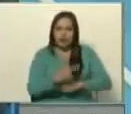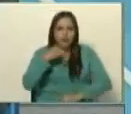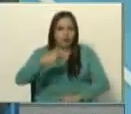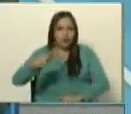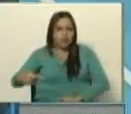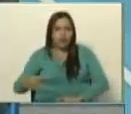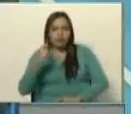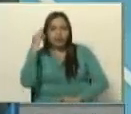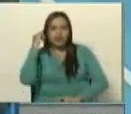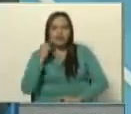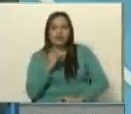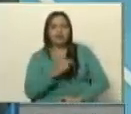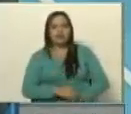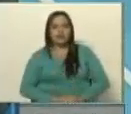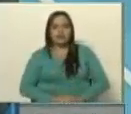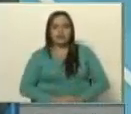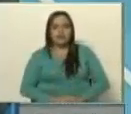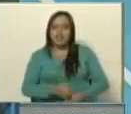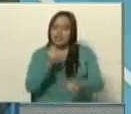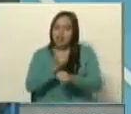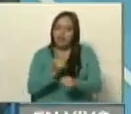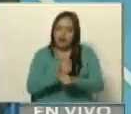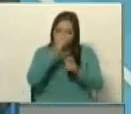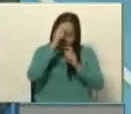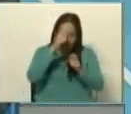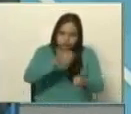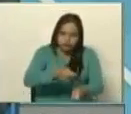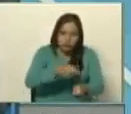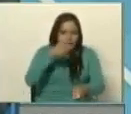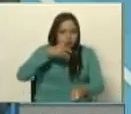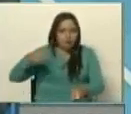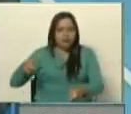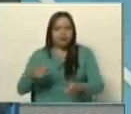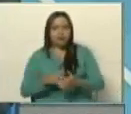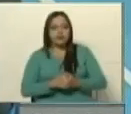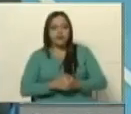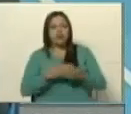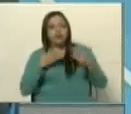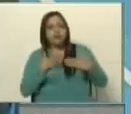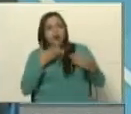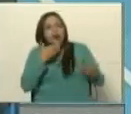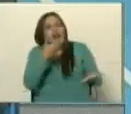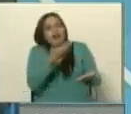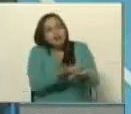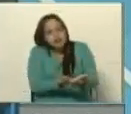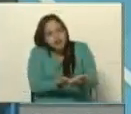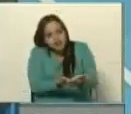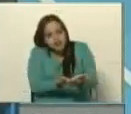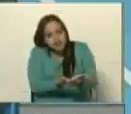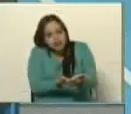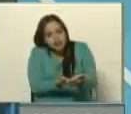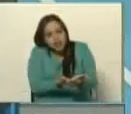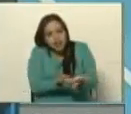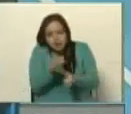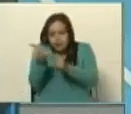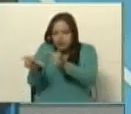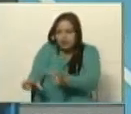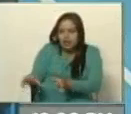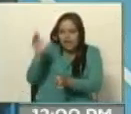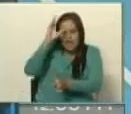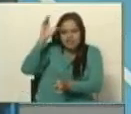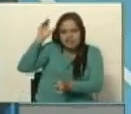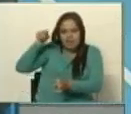político bolivariano de gestión dignificadora. Yo le agradecería a mi colega Anthony